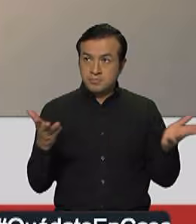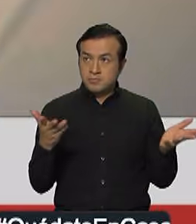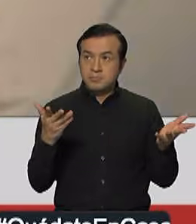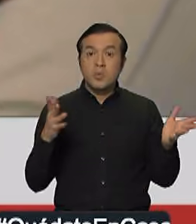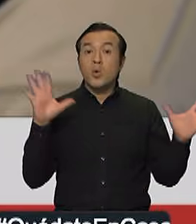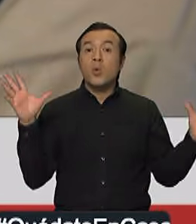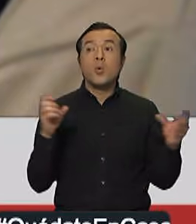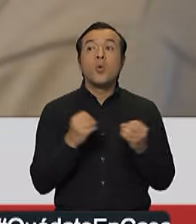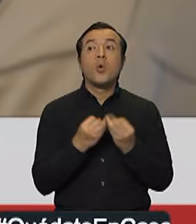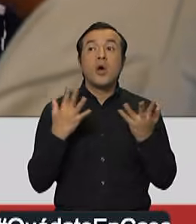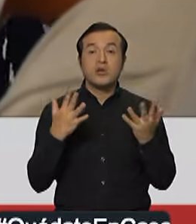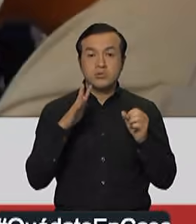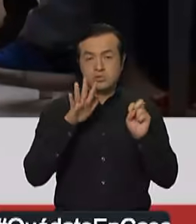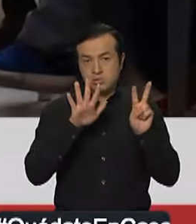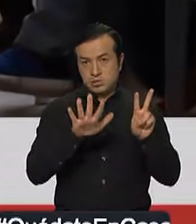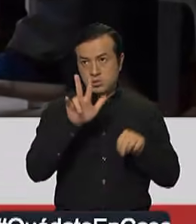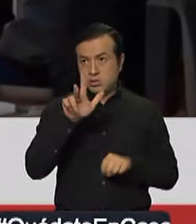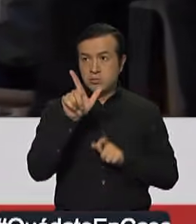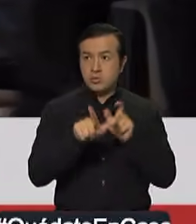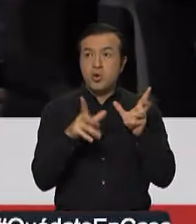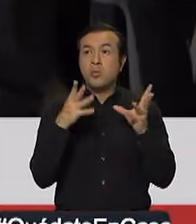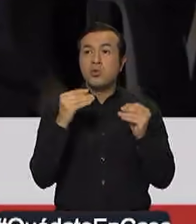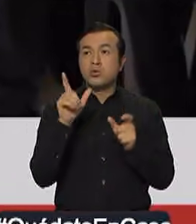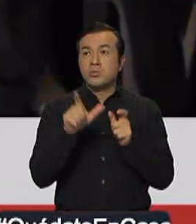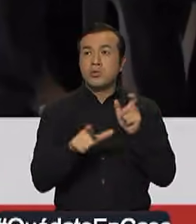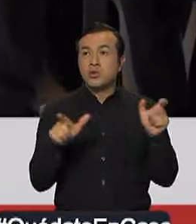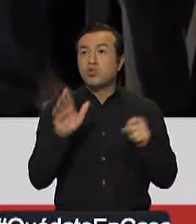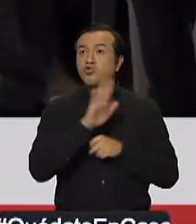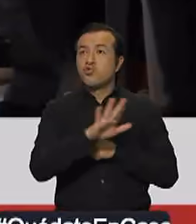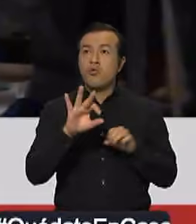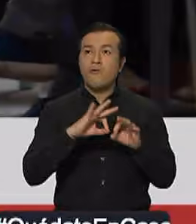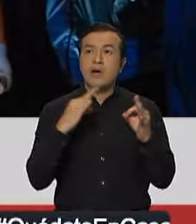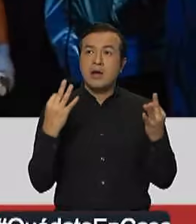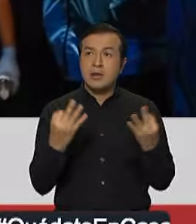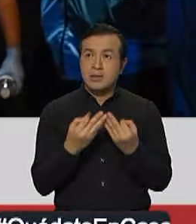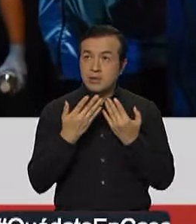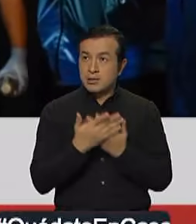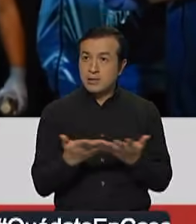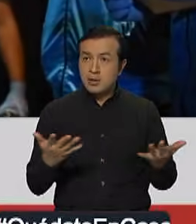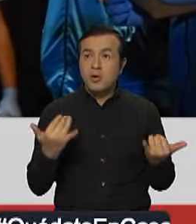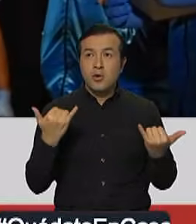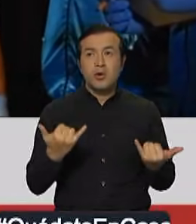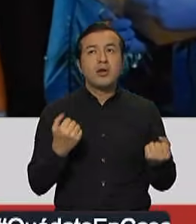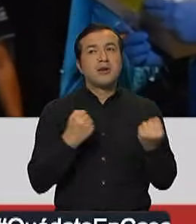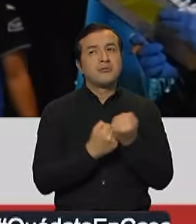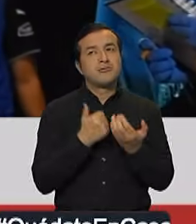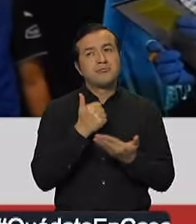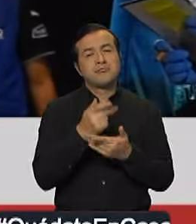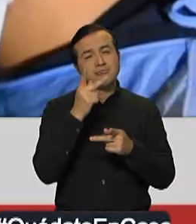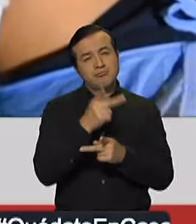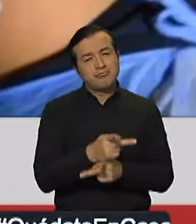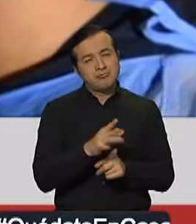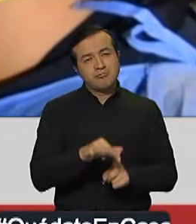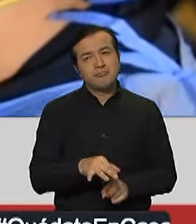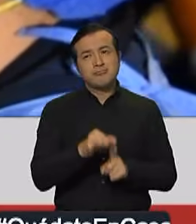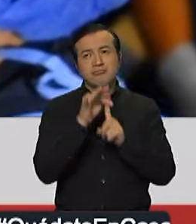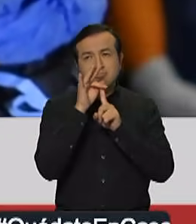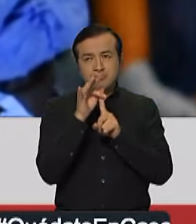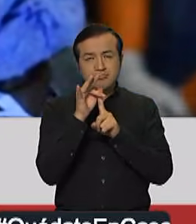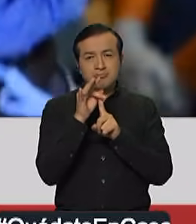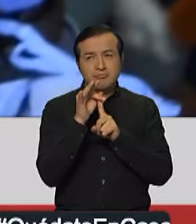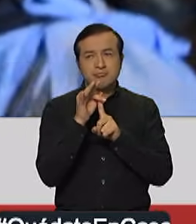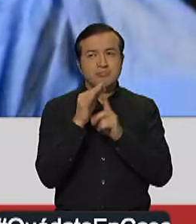en total 73 personas, muchos abandonados por sus familias, que ahora reciben apoyo y cuidados especiales durante